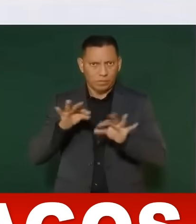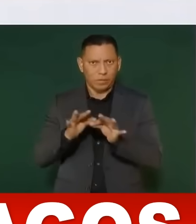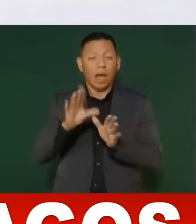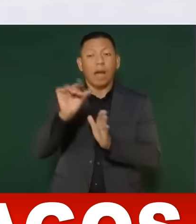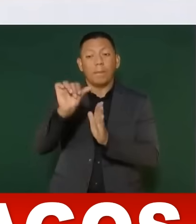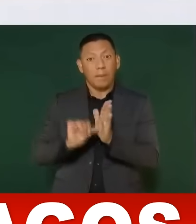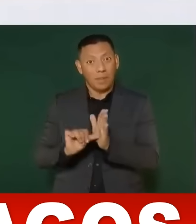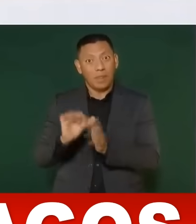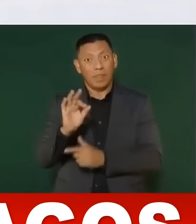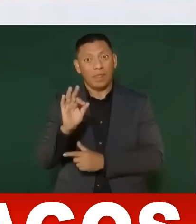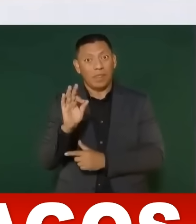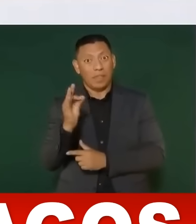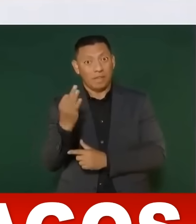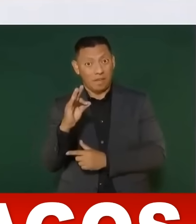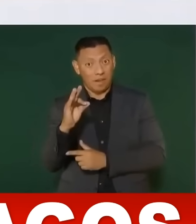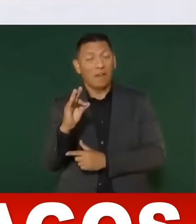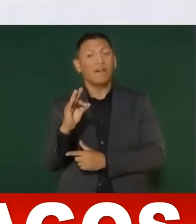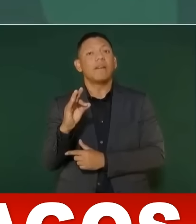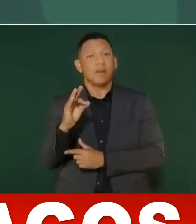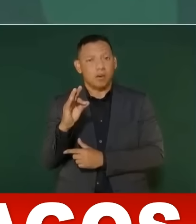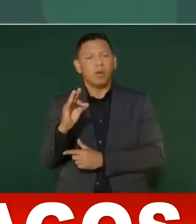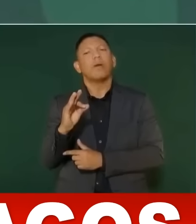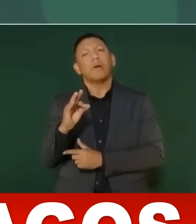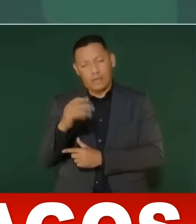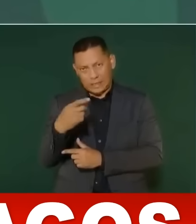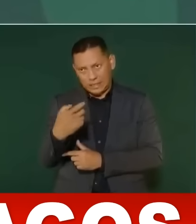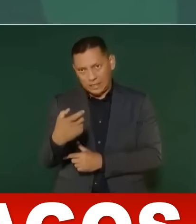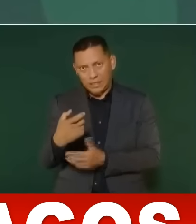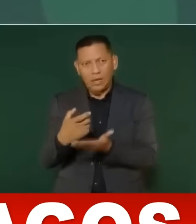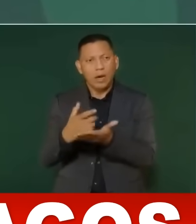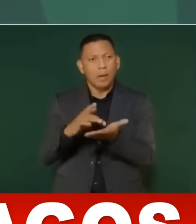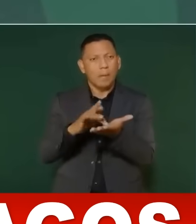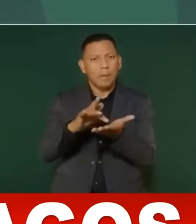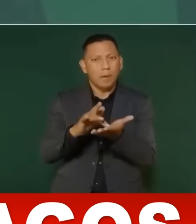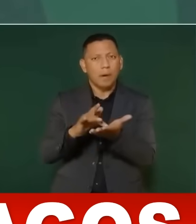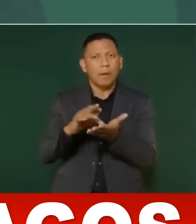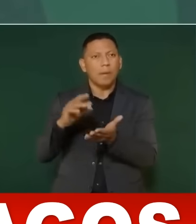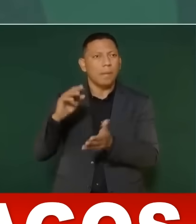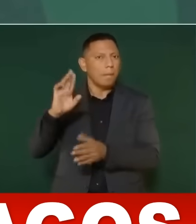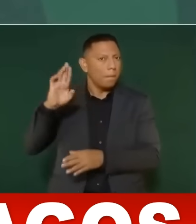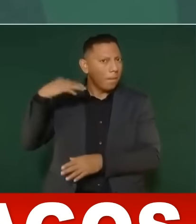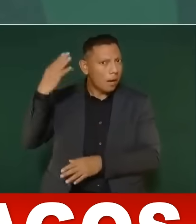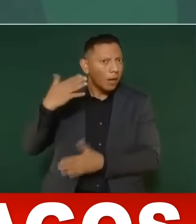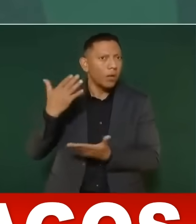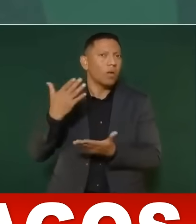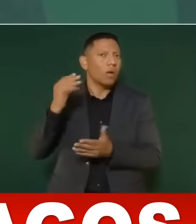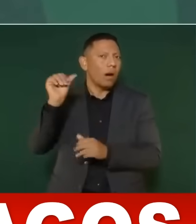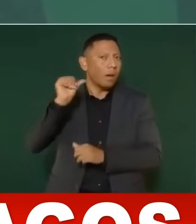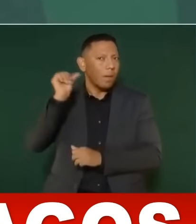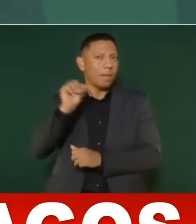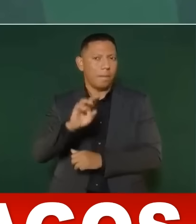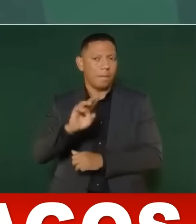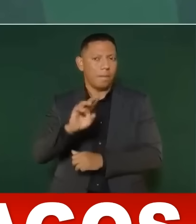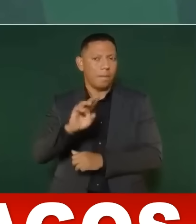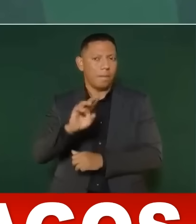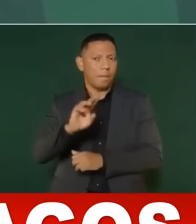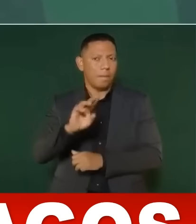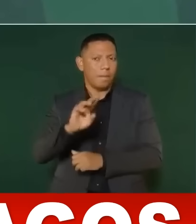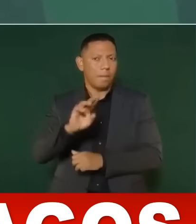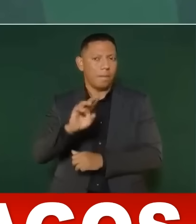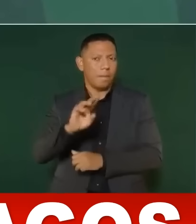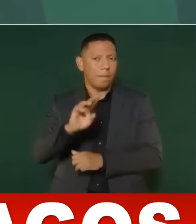el mes de febrero vamos a dispersar los bimestres marzo abril y mayo junio y también